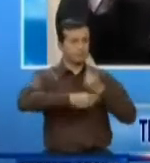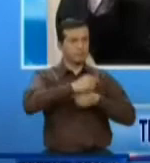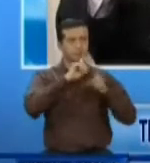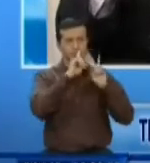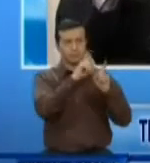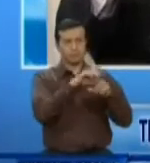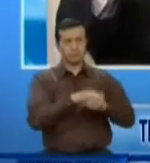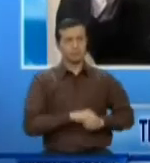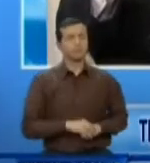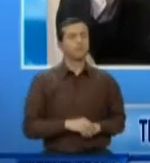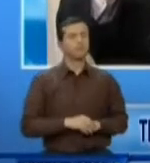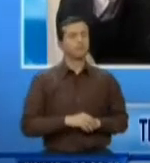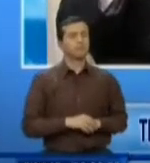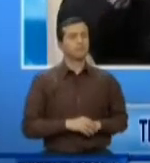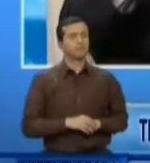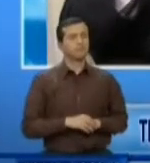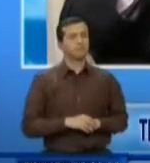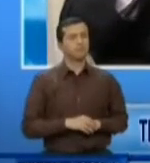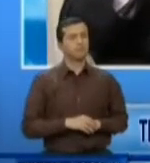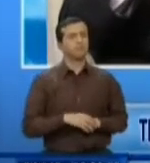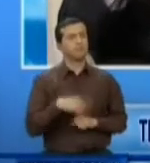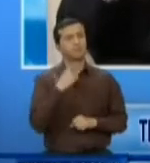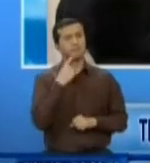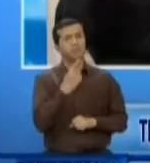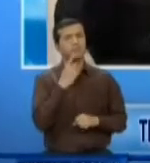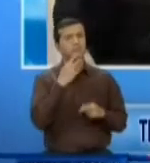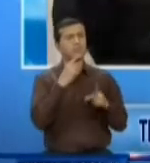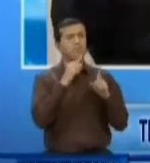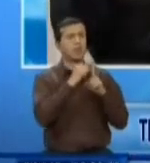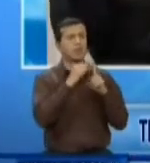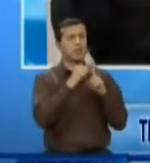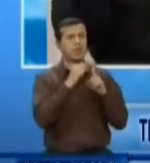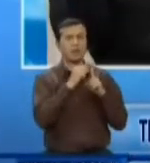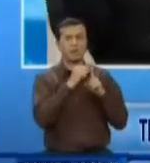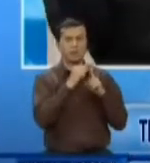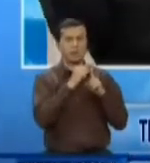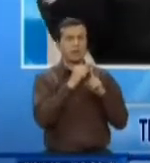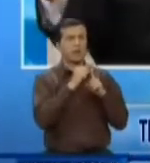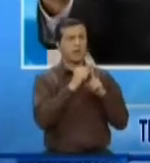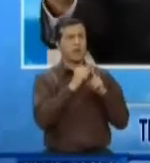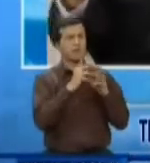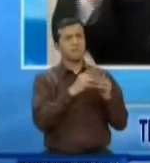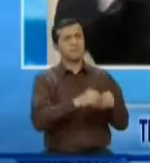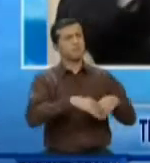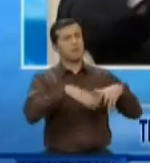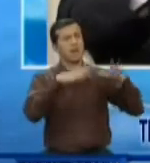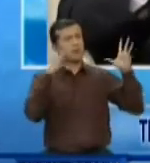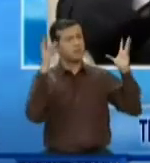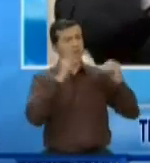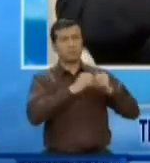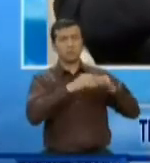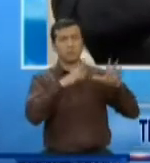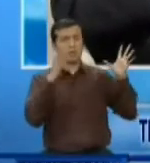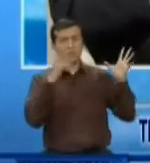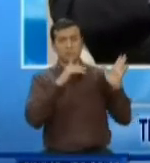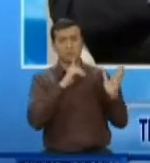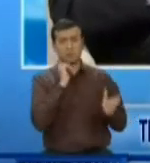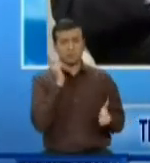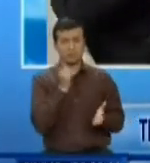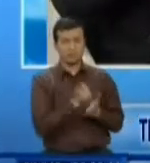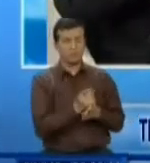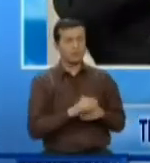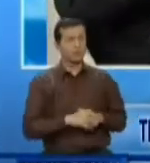francisco alarcón francisco menciona la palabra máxima maximización en términos de decir a ver